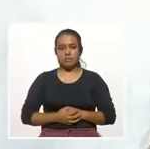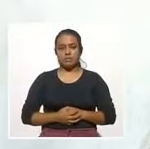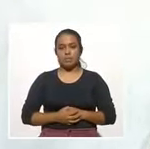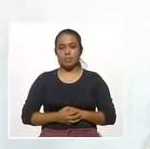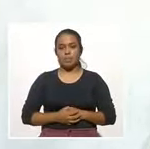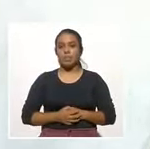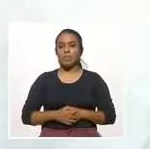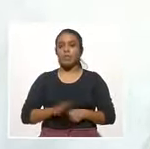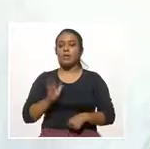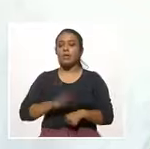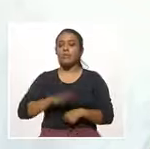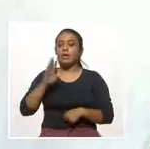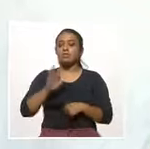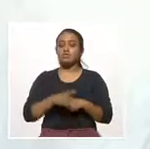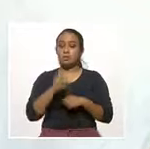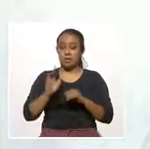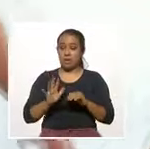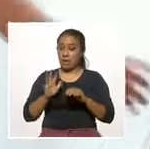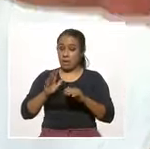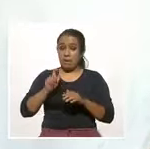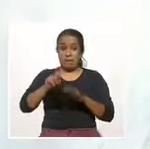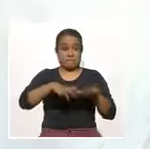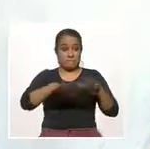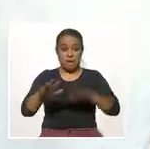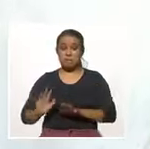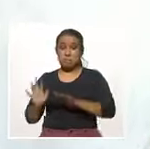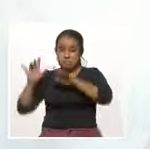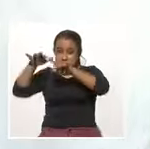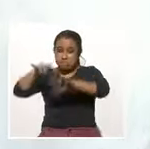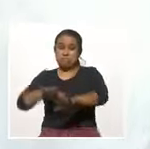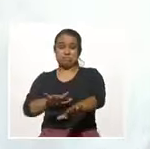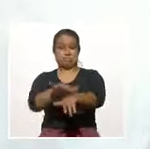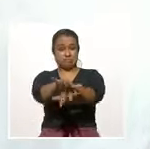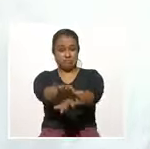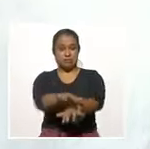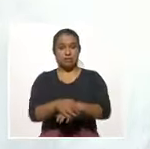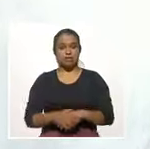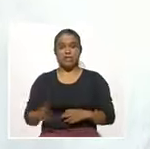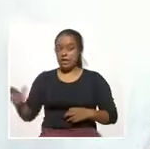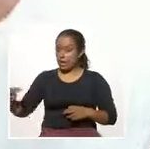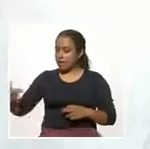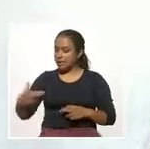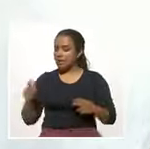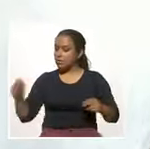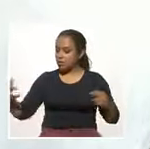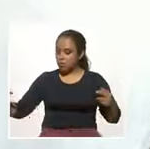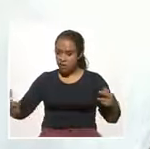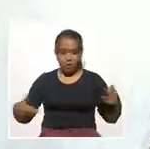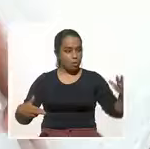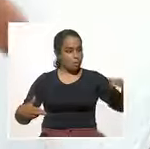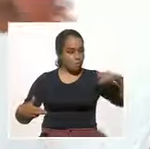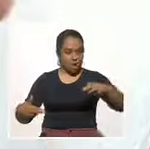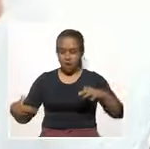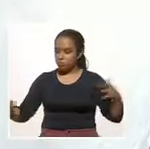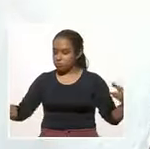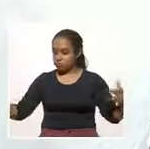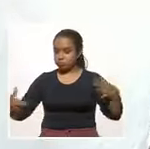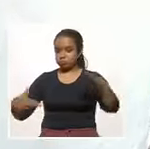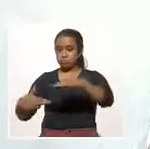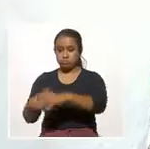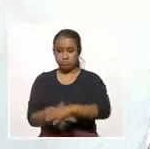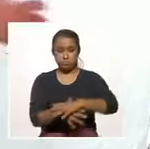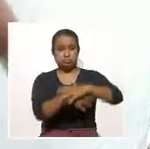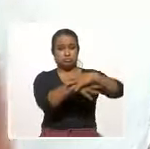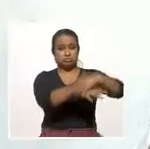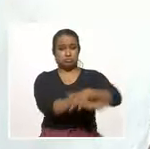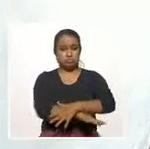por el nivel del mar que entra. Y como tenemos igual el río, los dos se juntaron. Y los dos entraron a